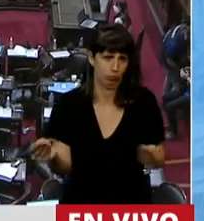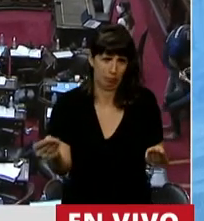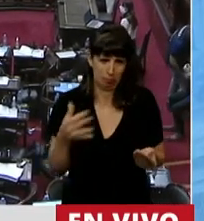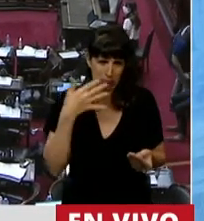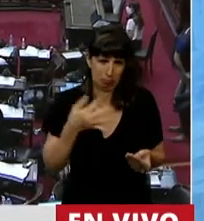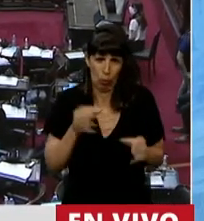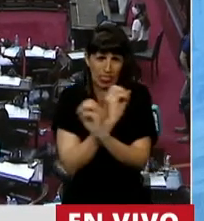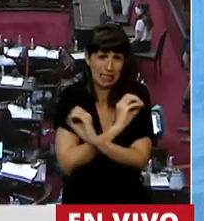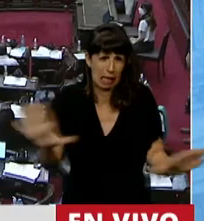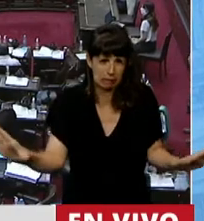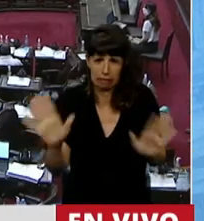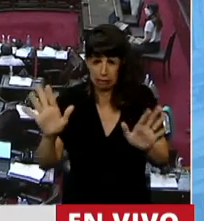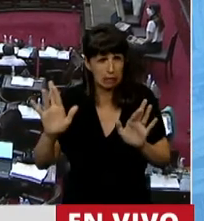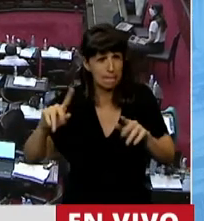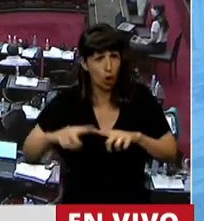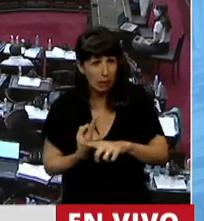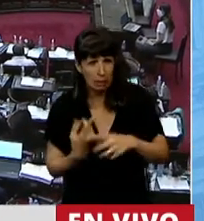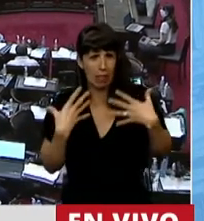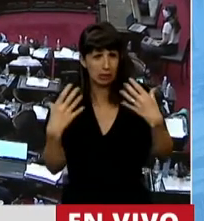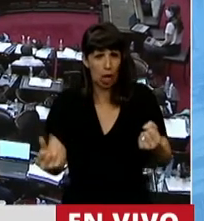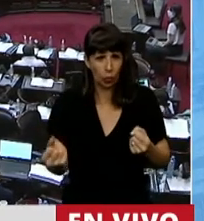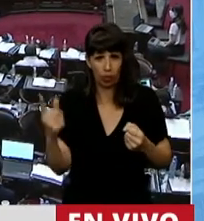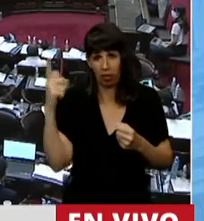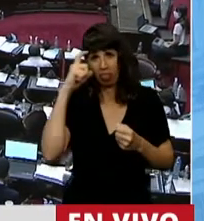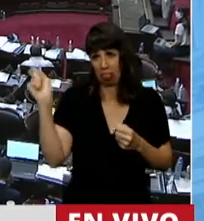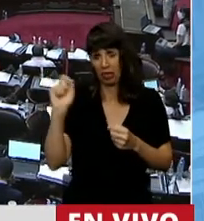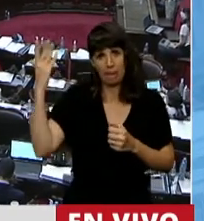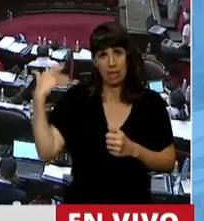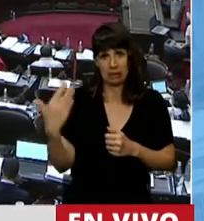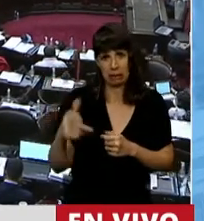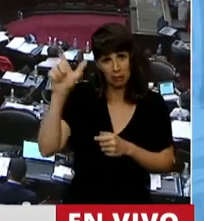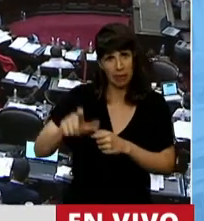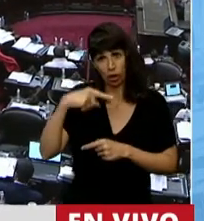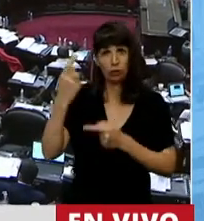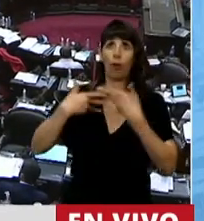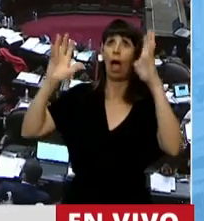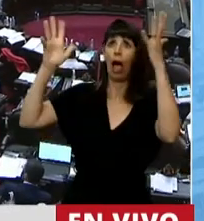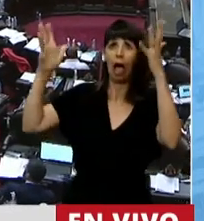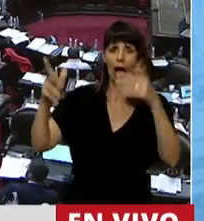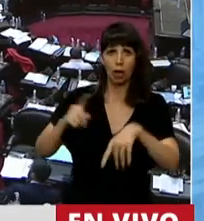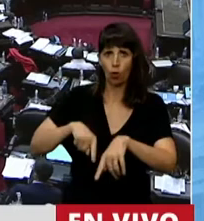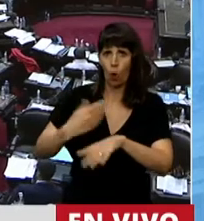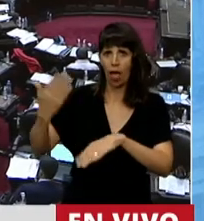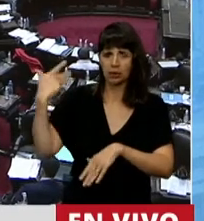la política sanitaria en estos 10 meses de la persona que aplaudieron hace un par de horas.